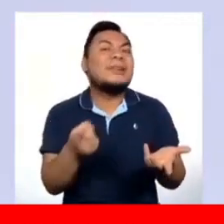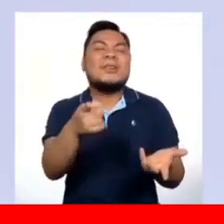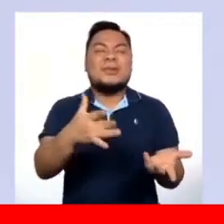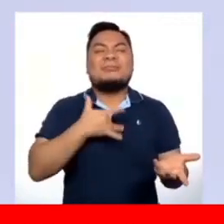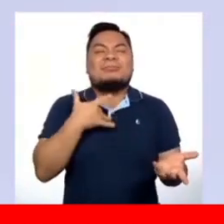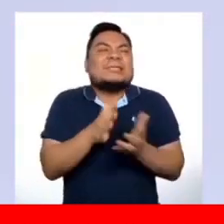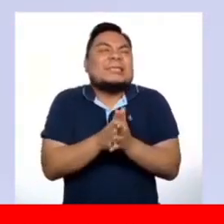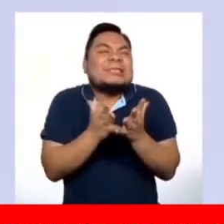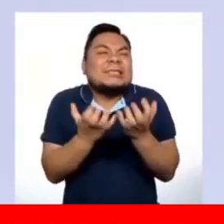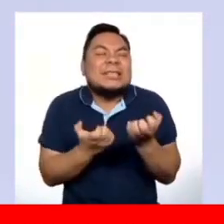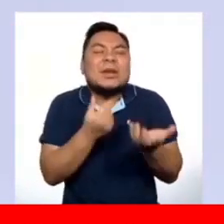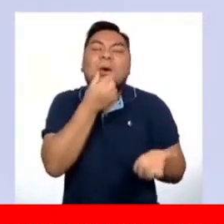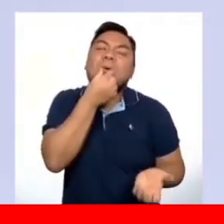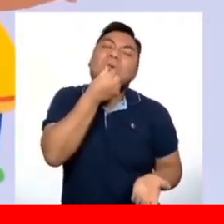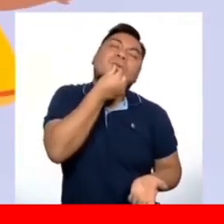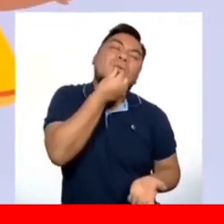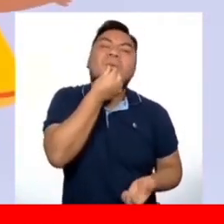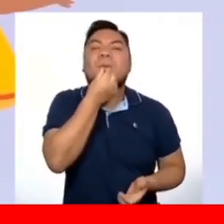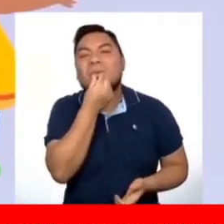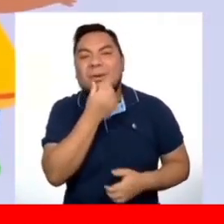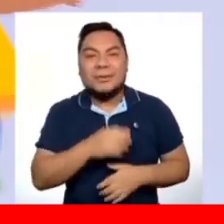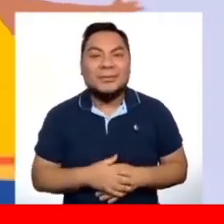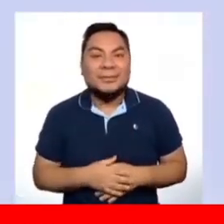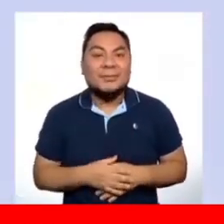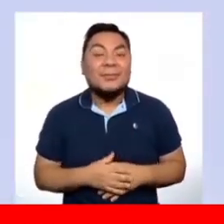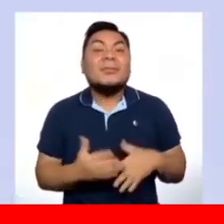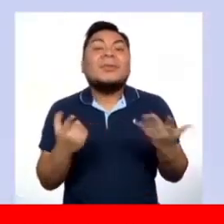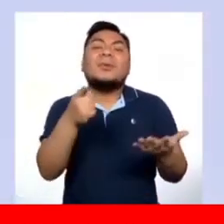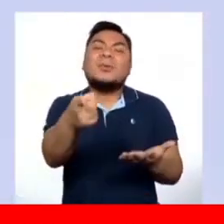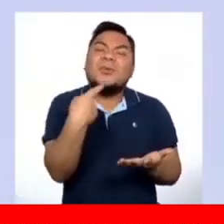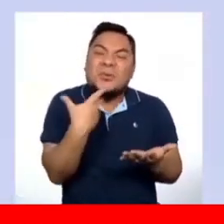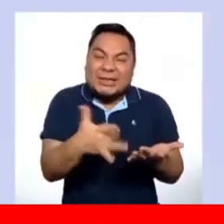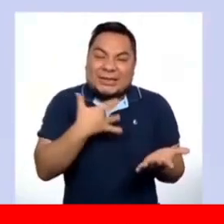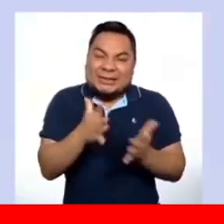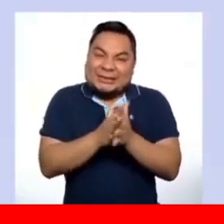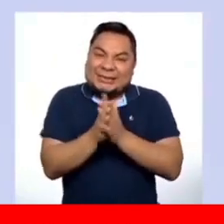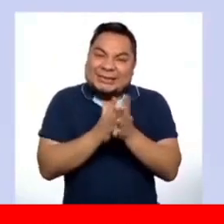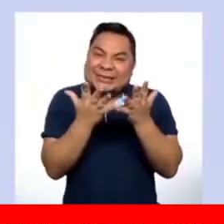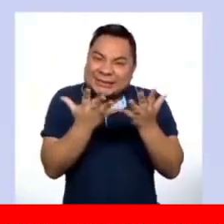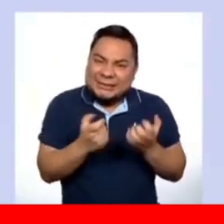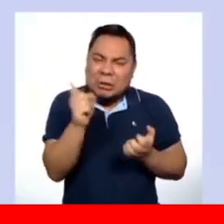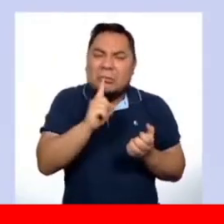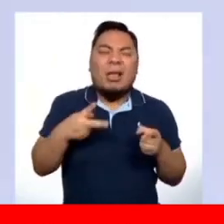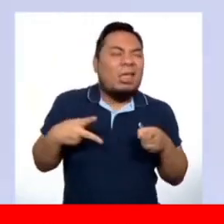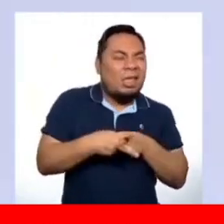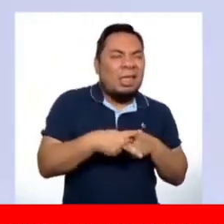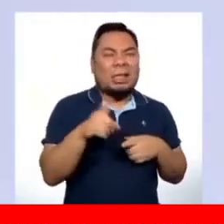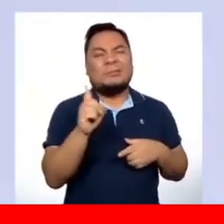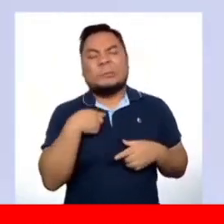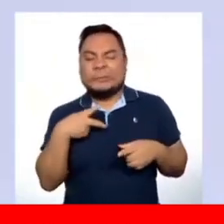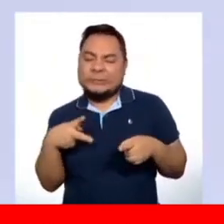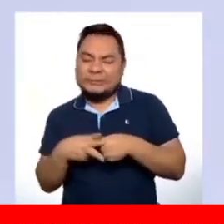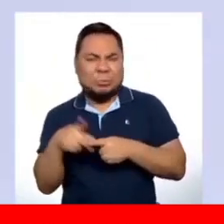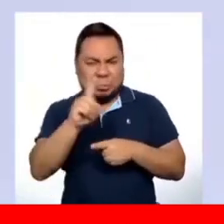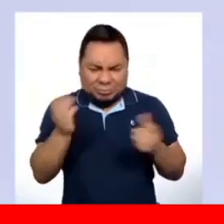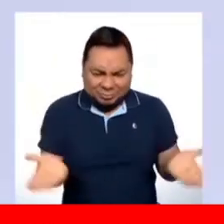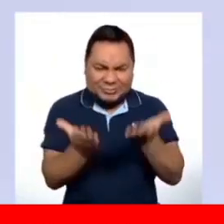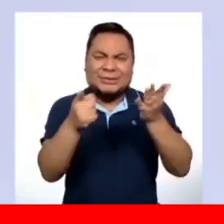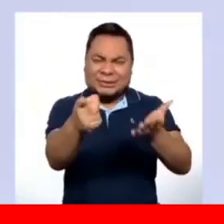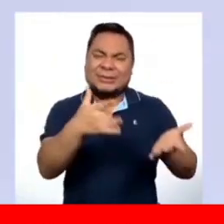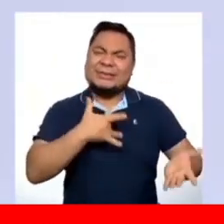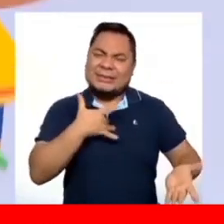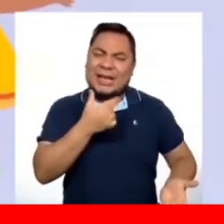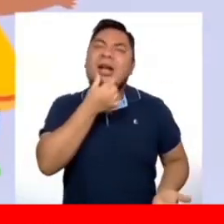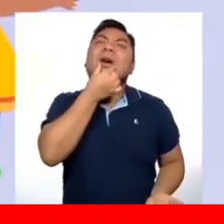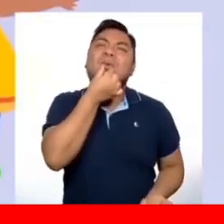Cuando tengas muchas ganas de silbar. Cuando tengas muchas ganas, no te quedes con las ganas, no te quedes con las